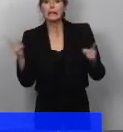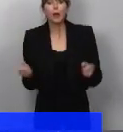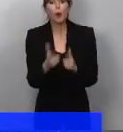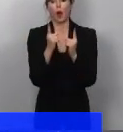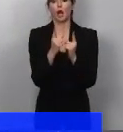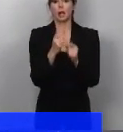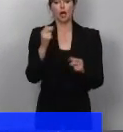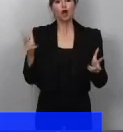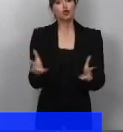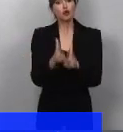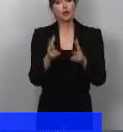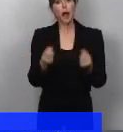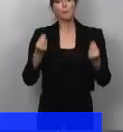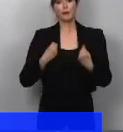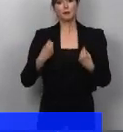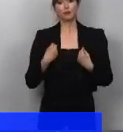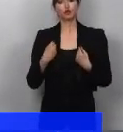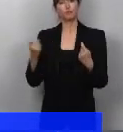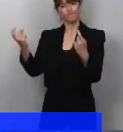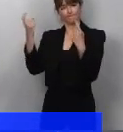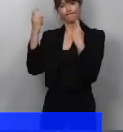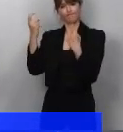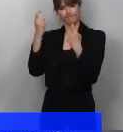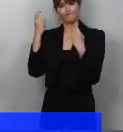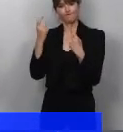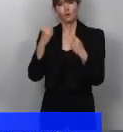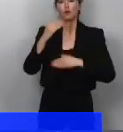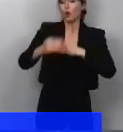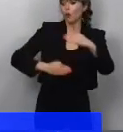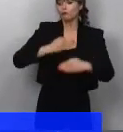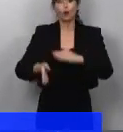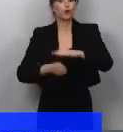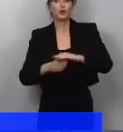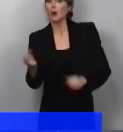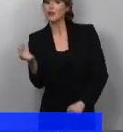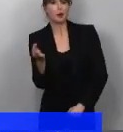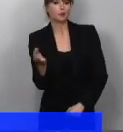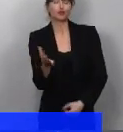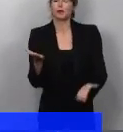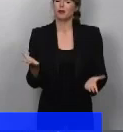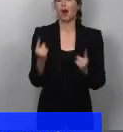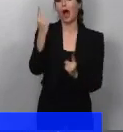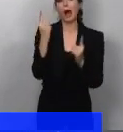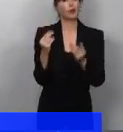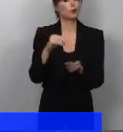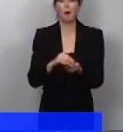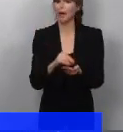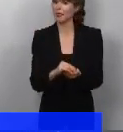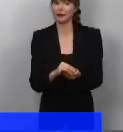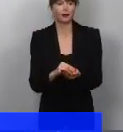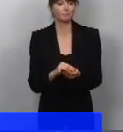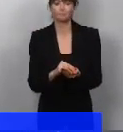donde solo se nos enseña y se nos exige mantener la marcha a toda Costa Pero hay veces en